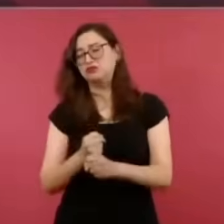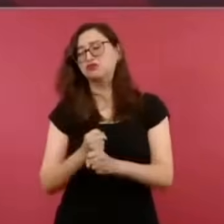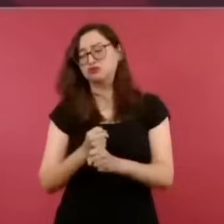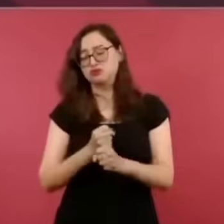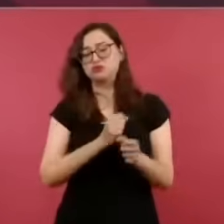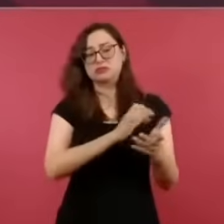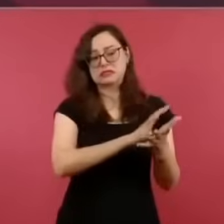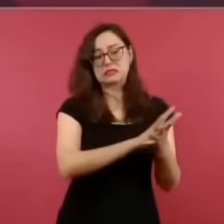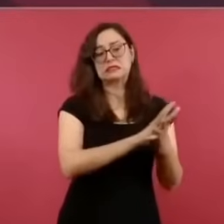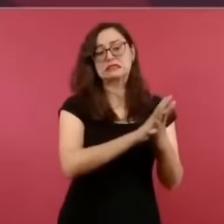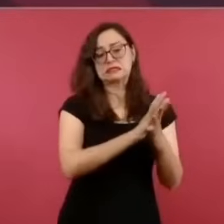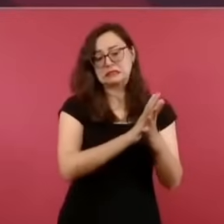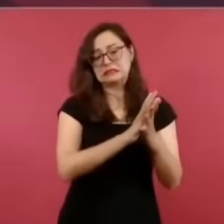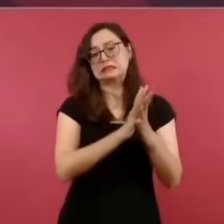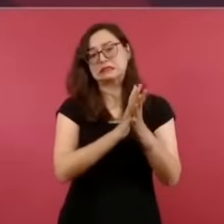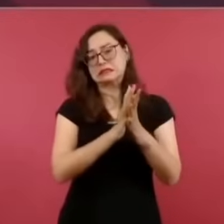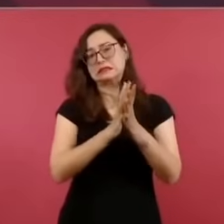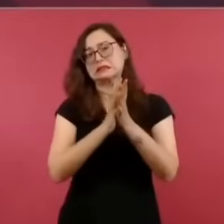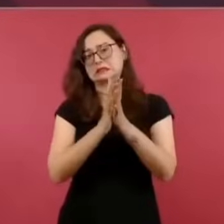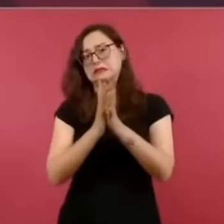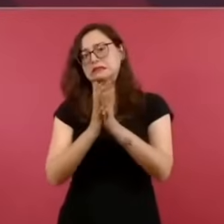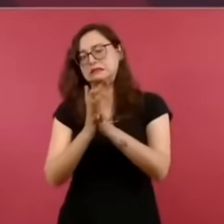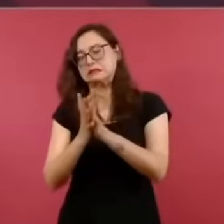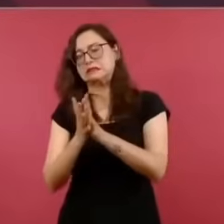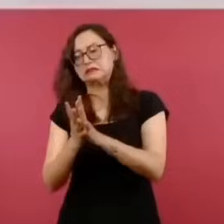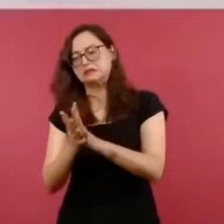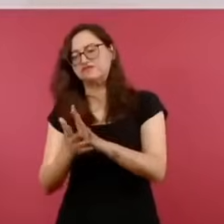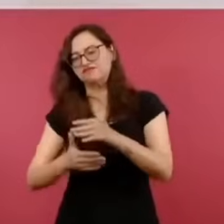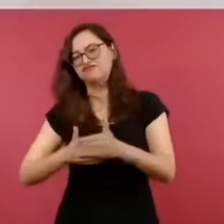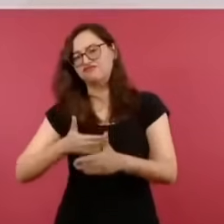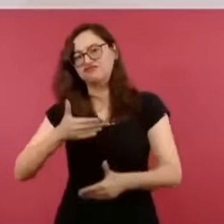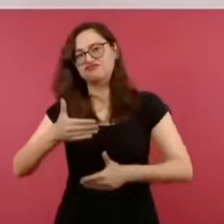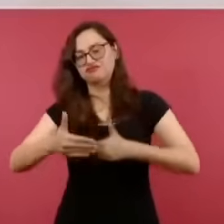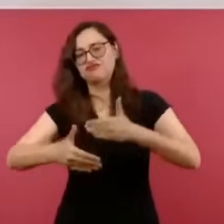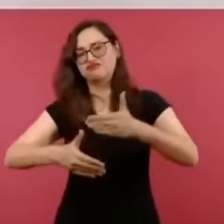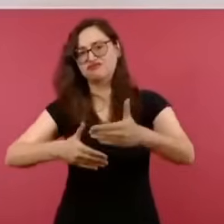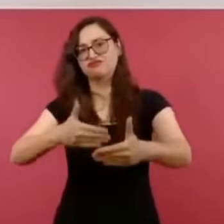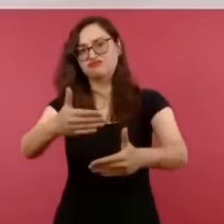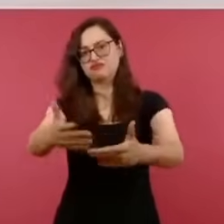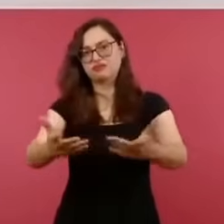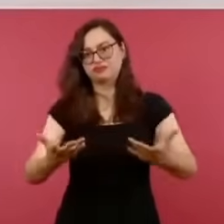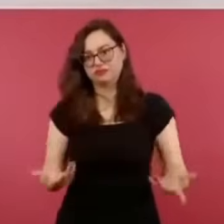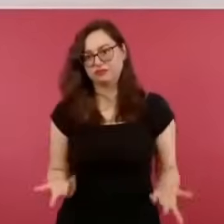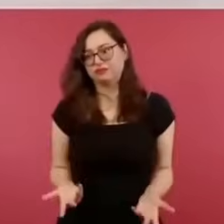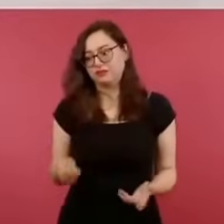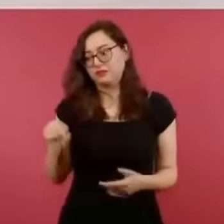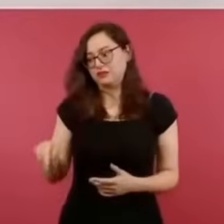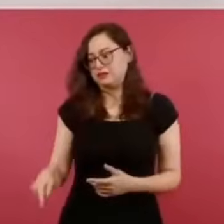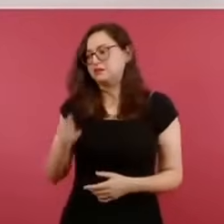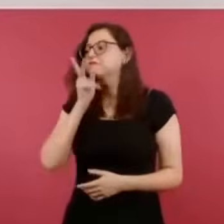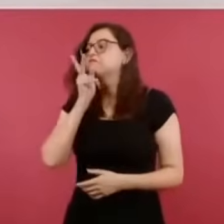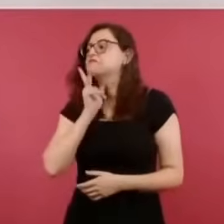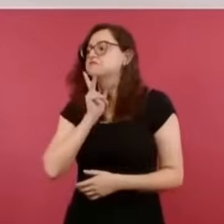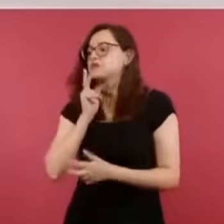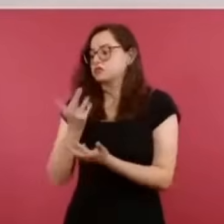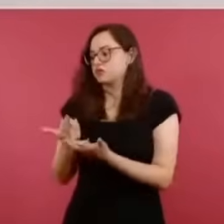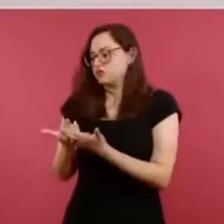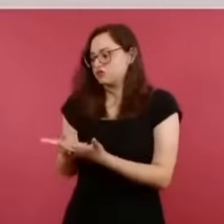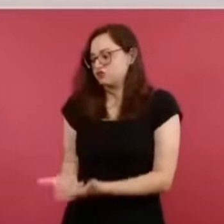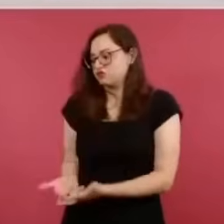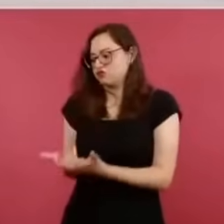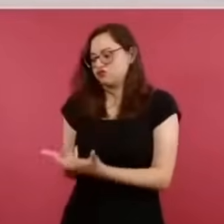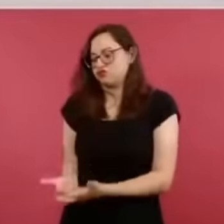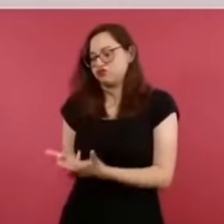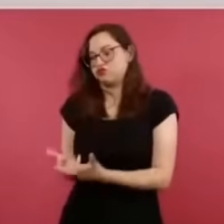Y si tenemos nosotros el petróleo, esperamos. Incluso nos da tiempo